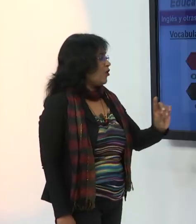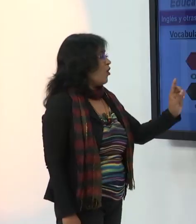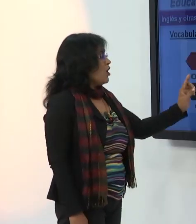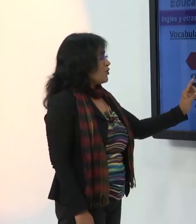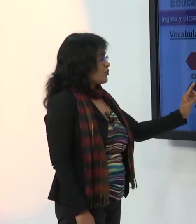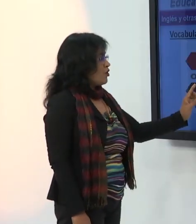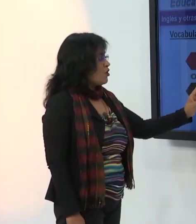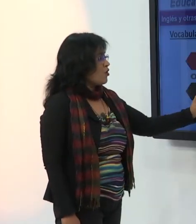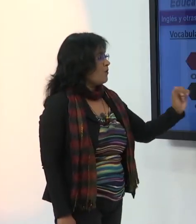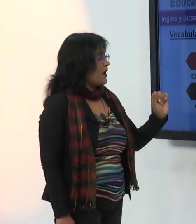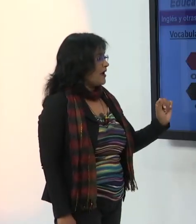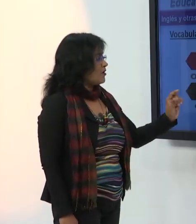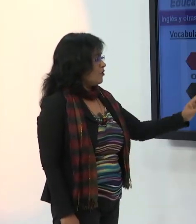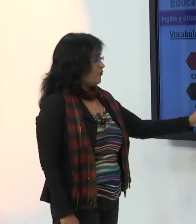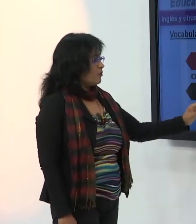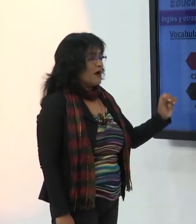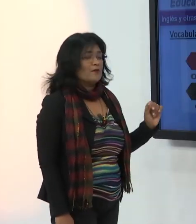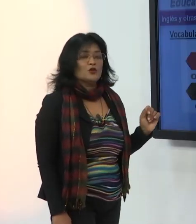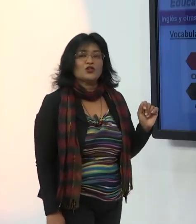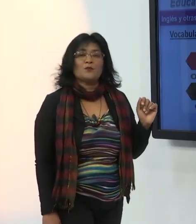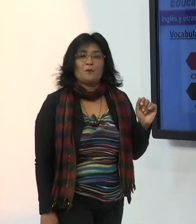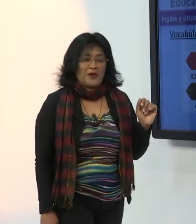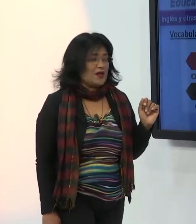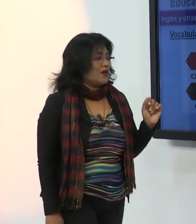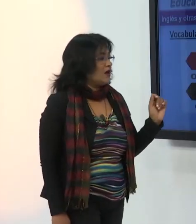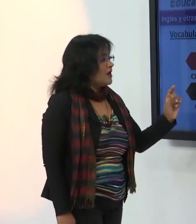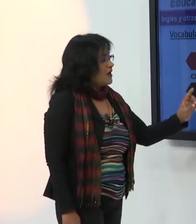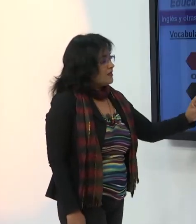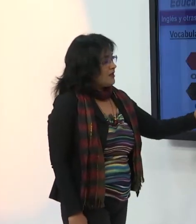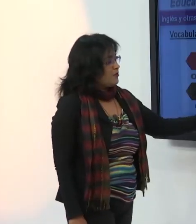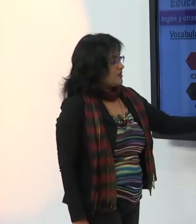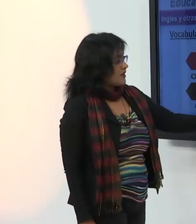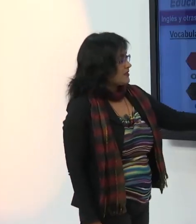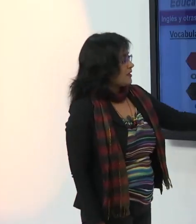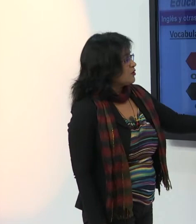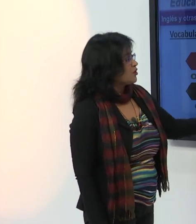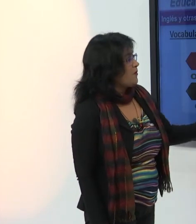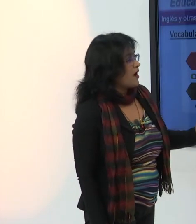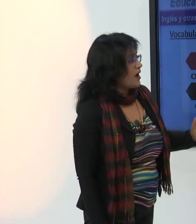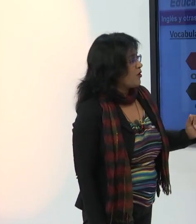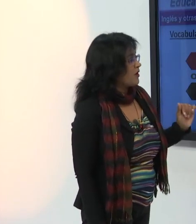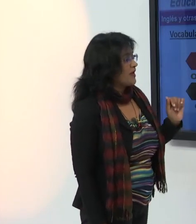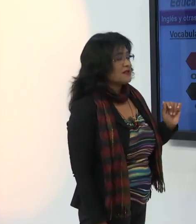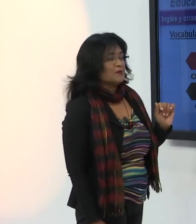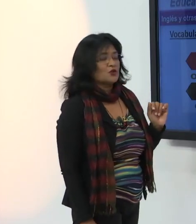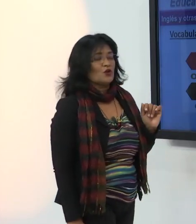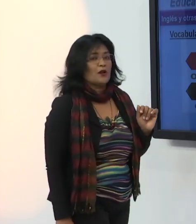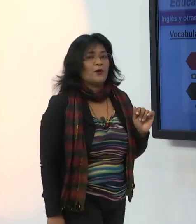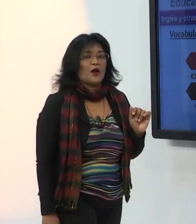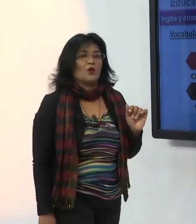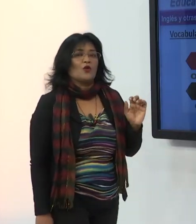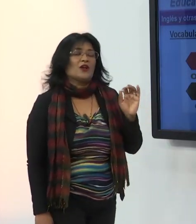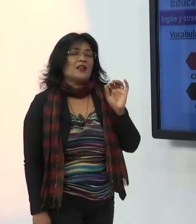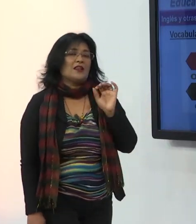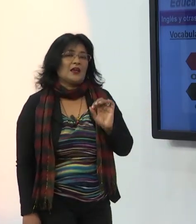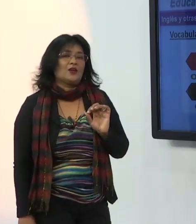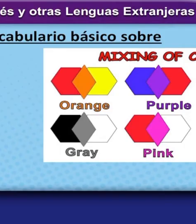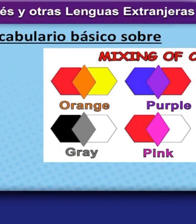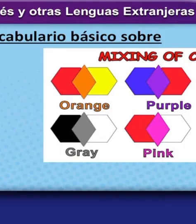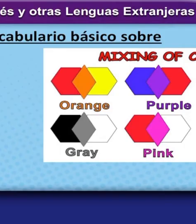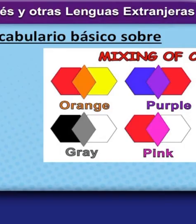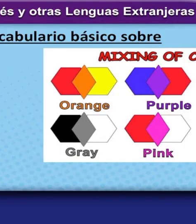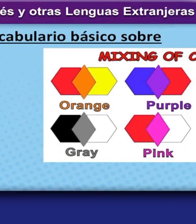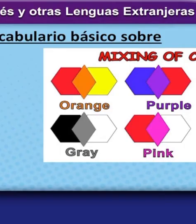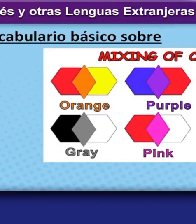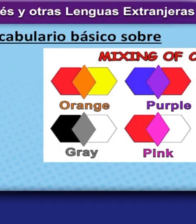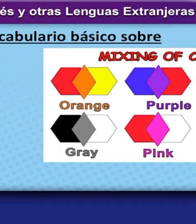rosado. Rojo con blanco, formamos pink. Después hacemos brown. ¿Qué hacemos con el brown? Con el negro